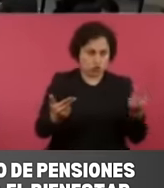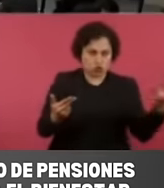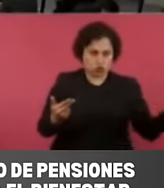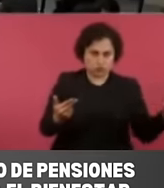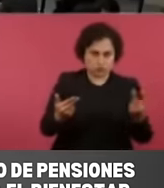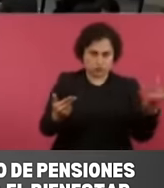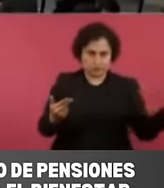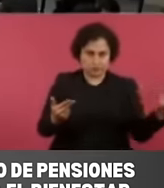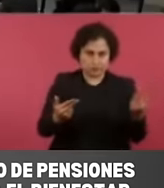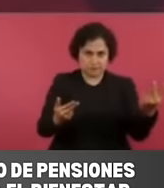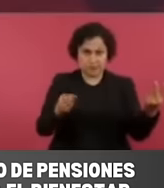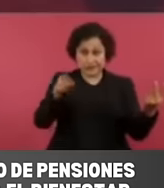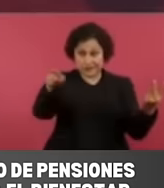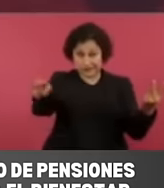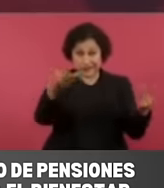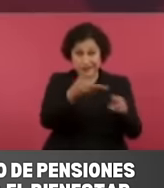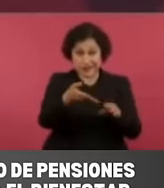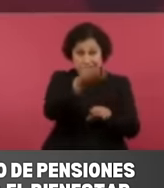asociados,